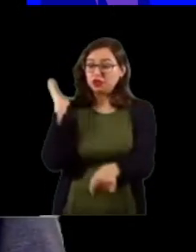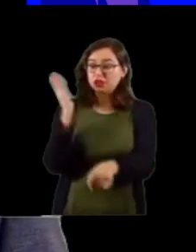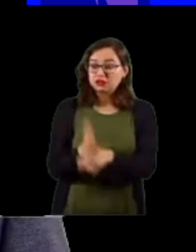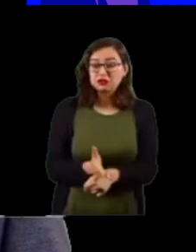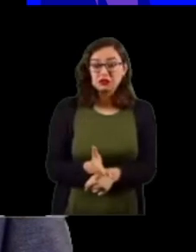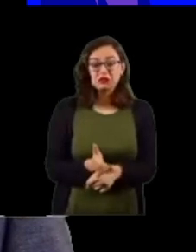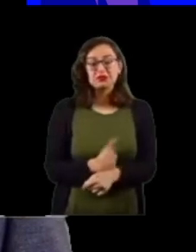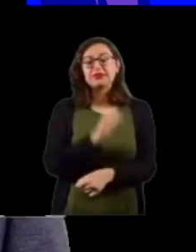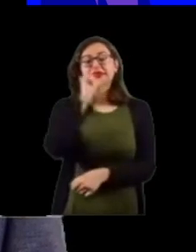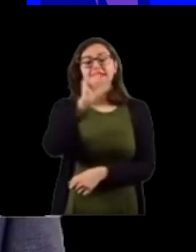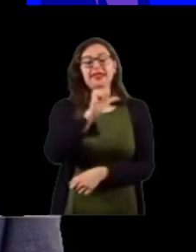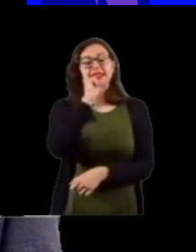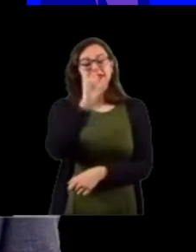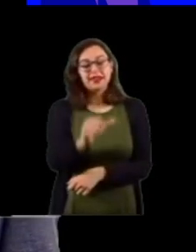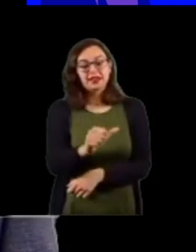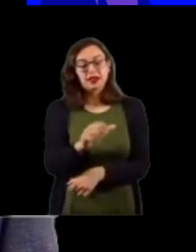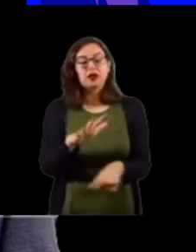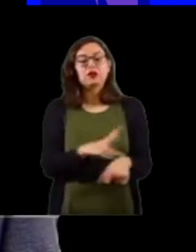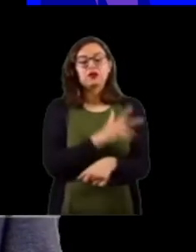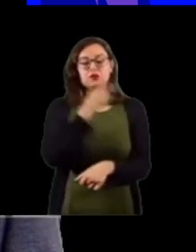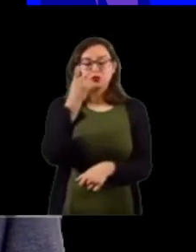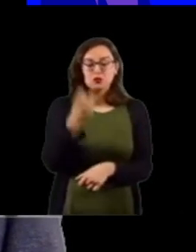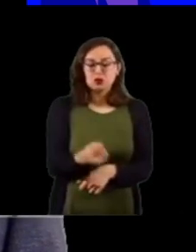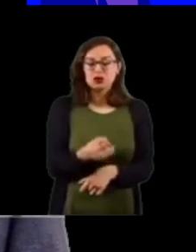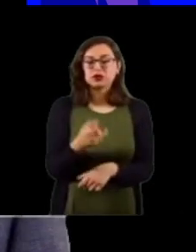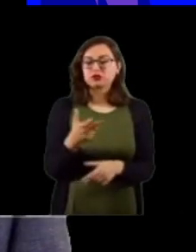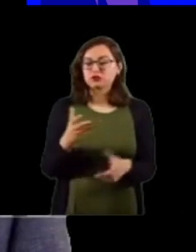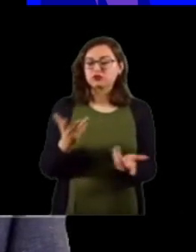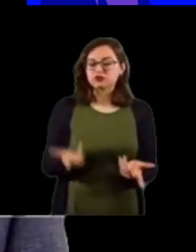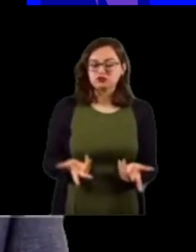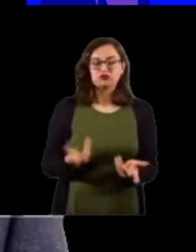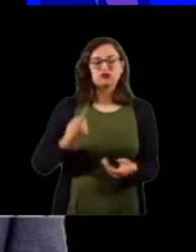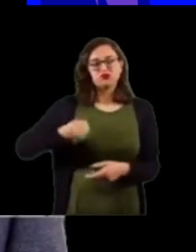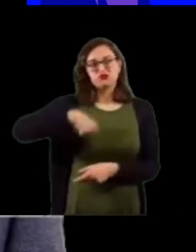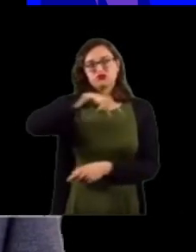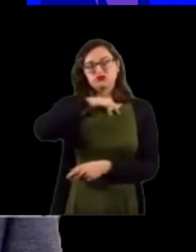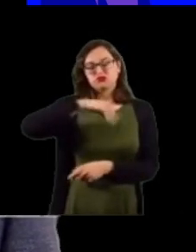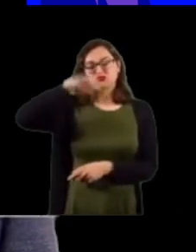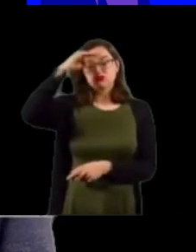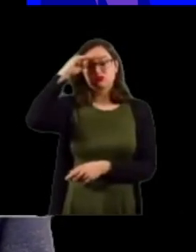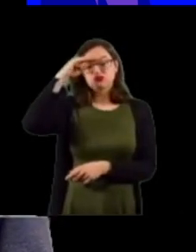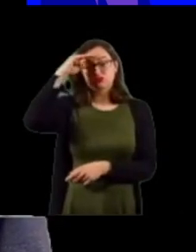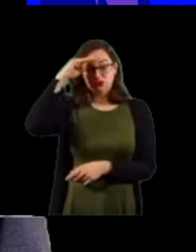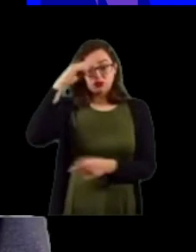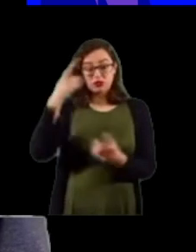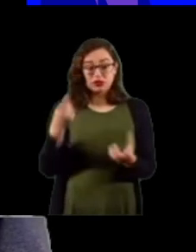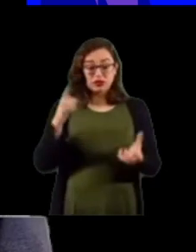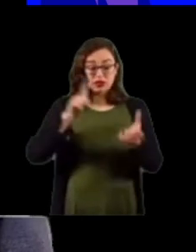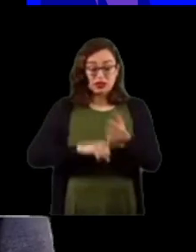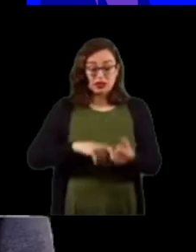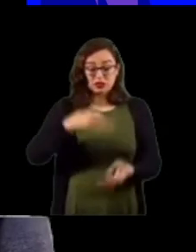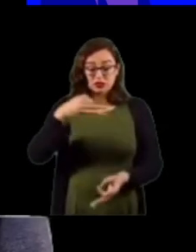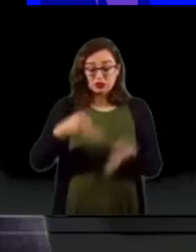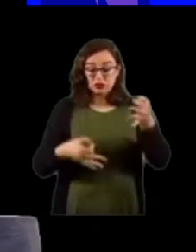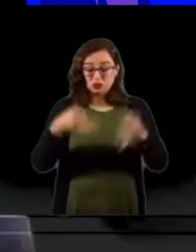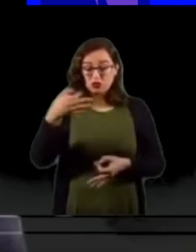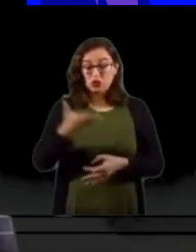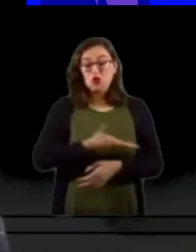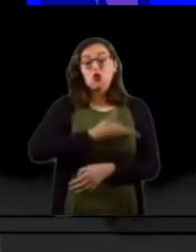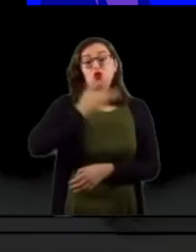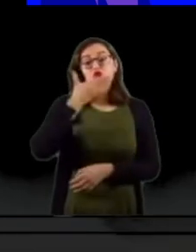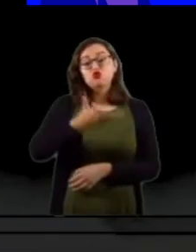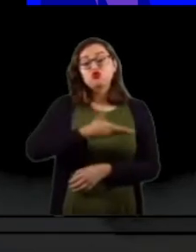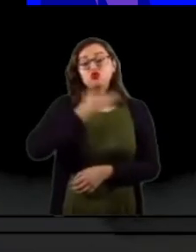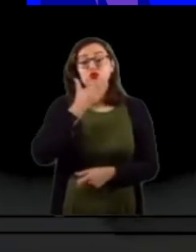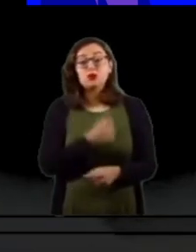responsables. Por eso, como lo ha dicho, señor presidente, si queremos erradicar la tortura con una práctica